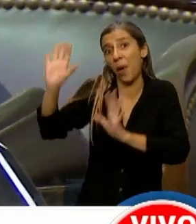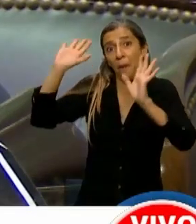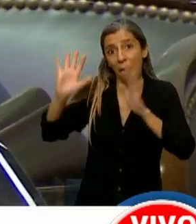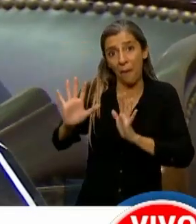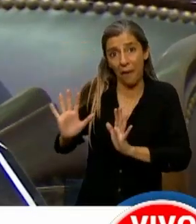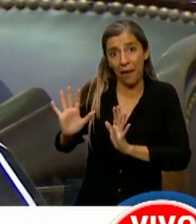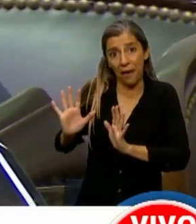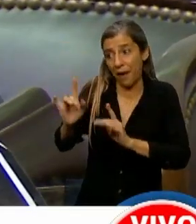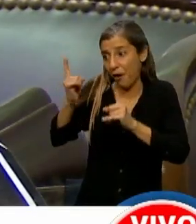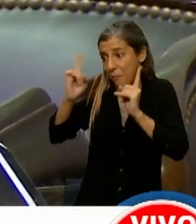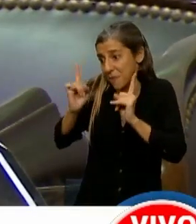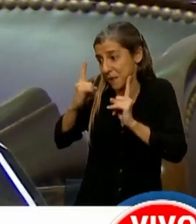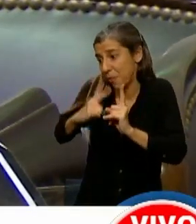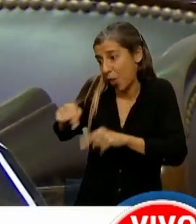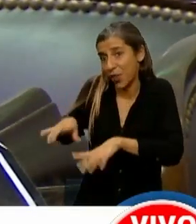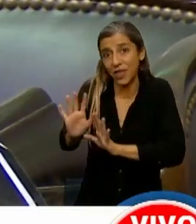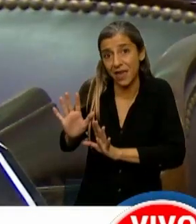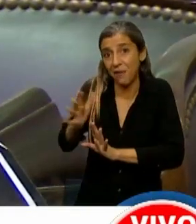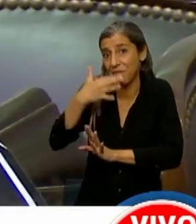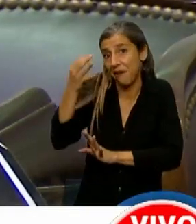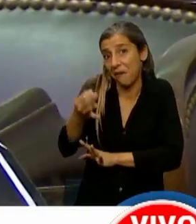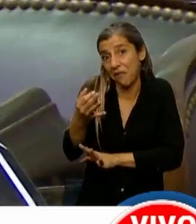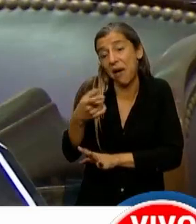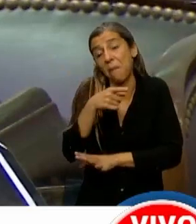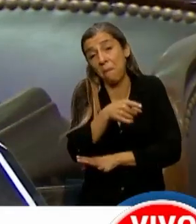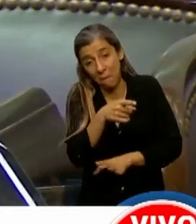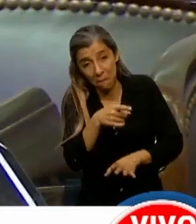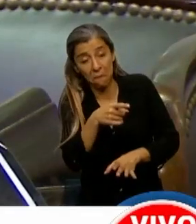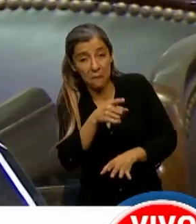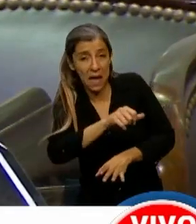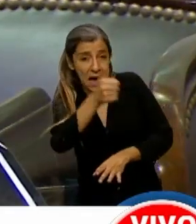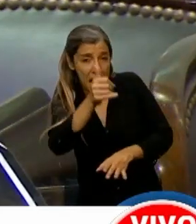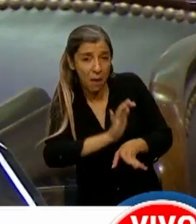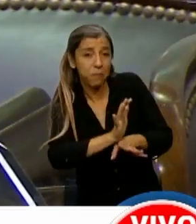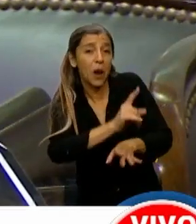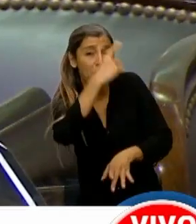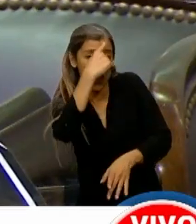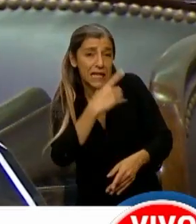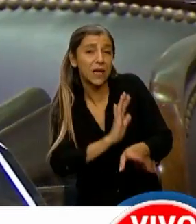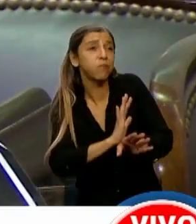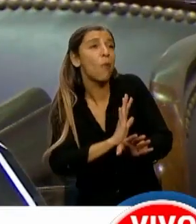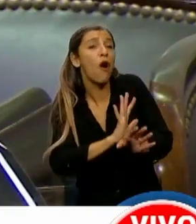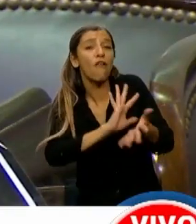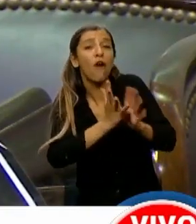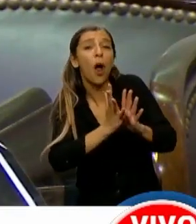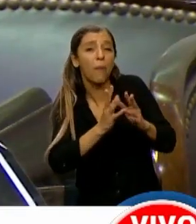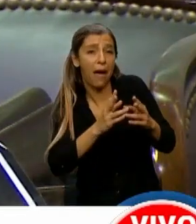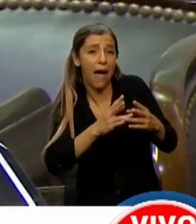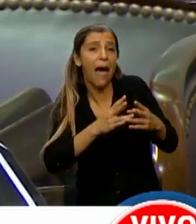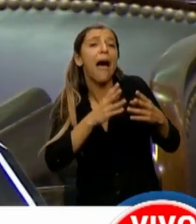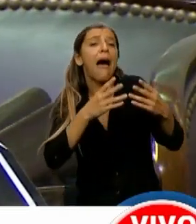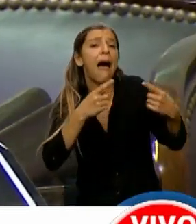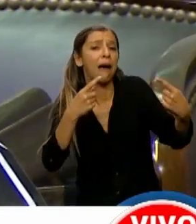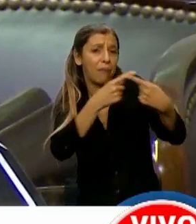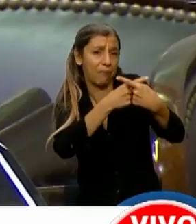Y quiero decirle que ganaron la semifinal. Falta la final, ¿eh? Esperen, muchachos. El